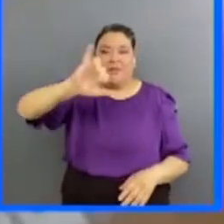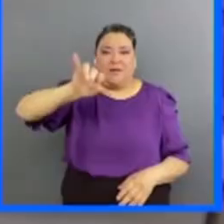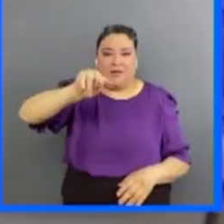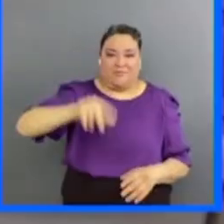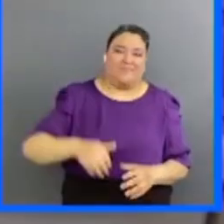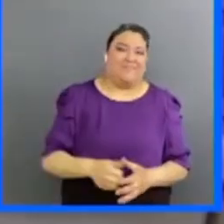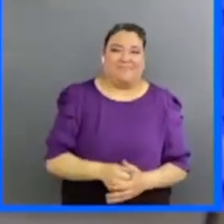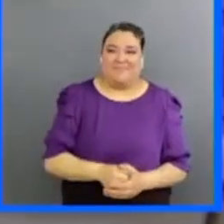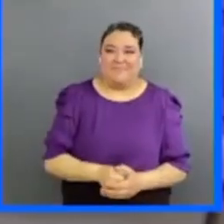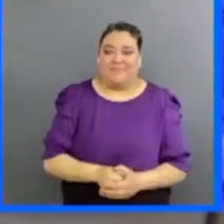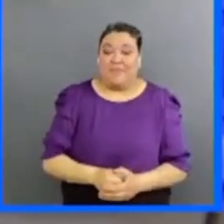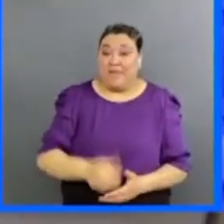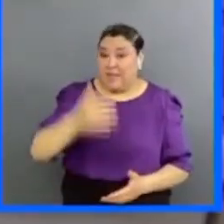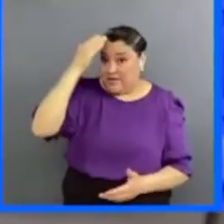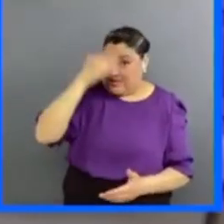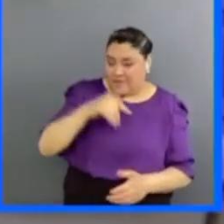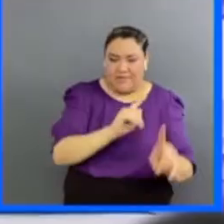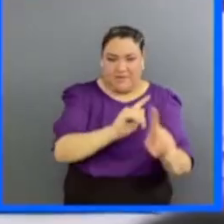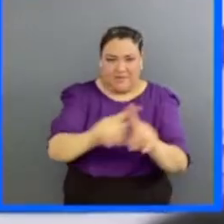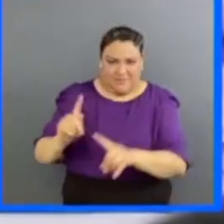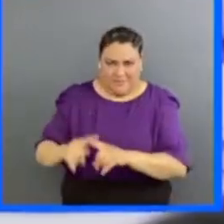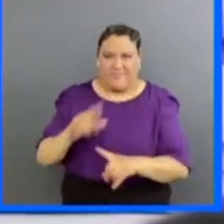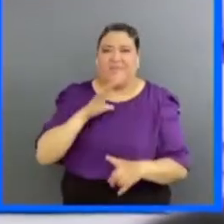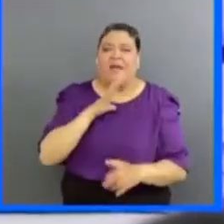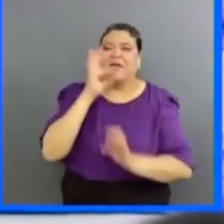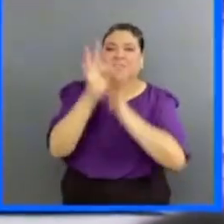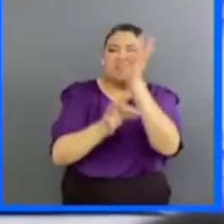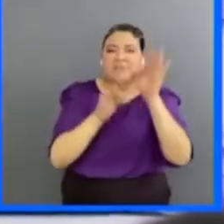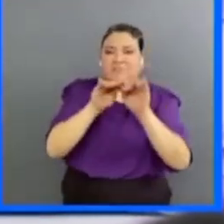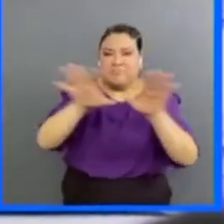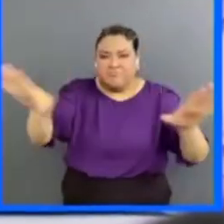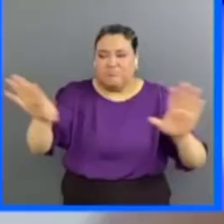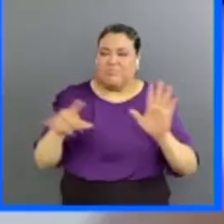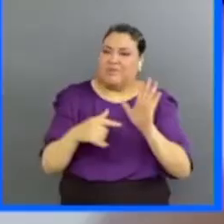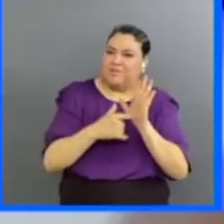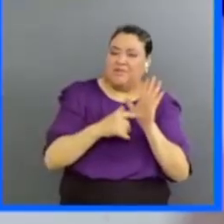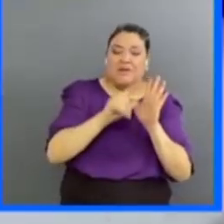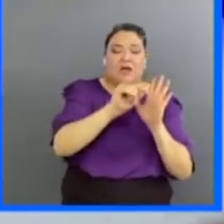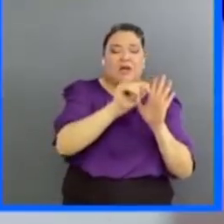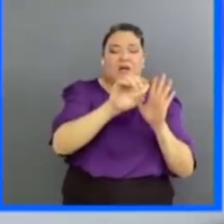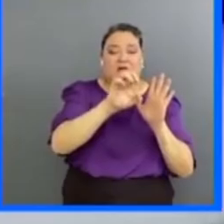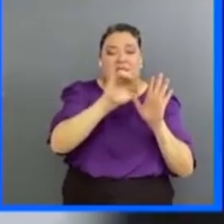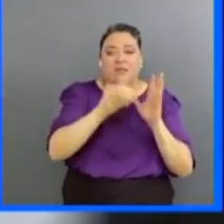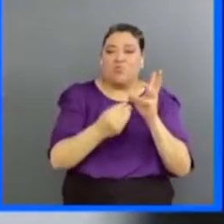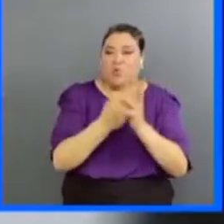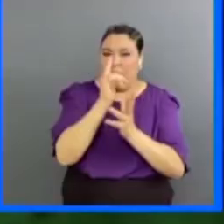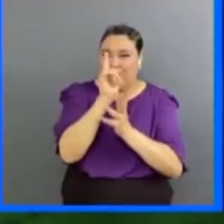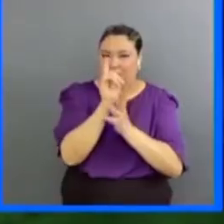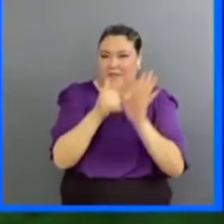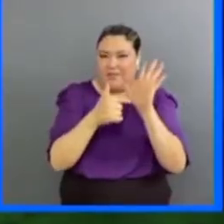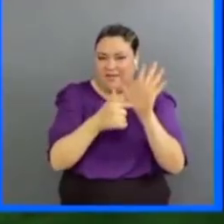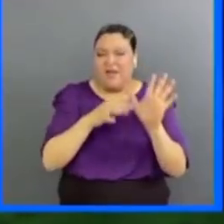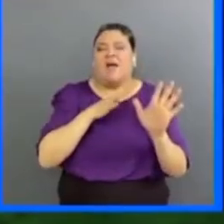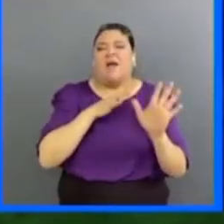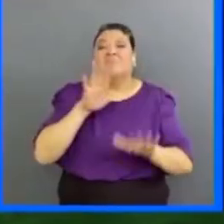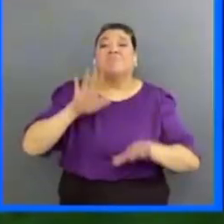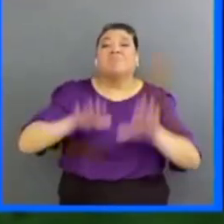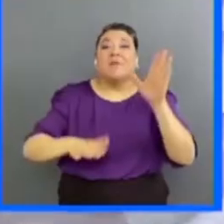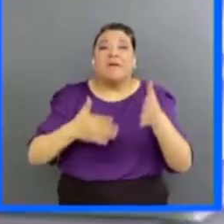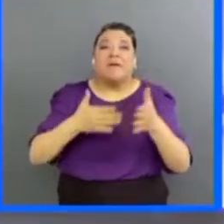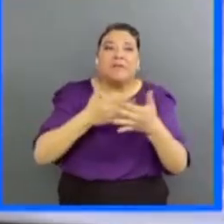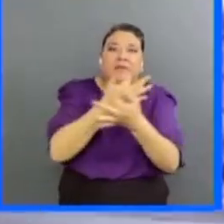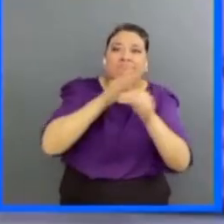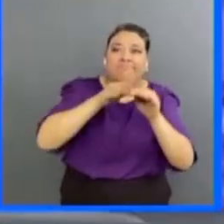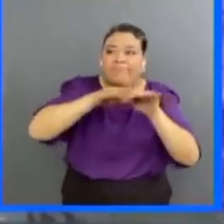Pese a que hay distintas herramientas para la difusión de las tesis y jurisprudencias de la Corte, son diversos los obstáculos para transmitir con